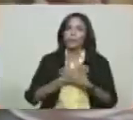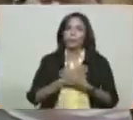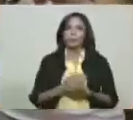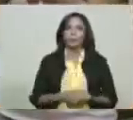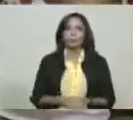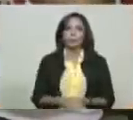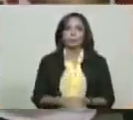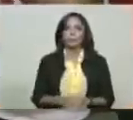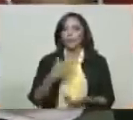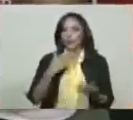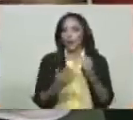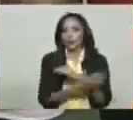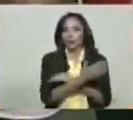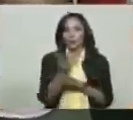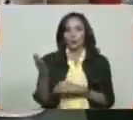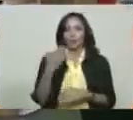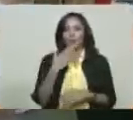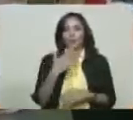Se las agradezco.